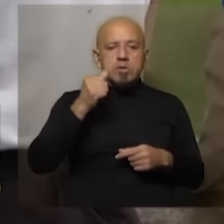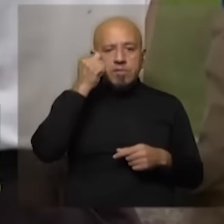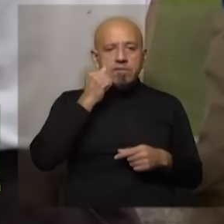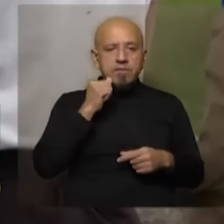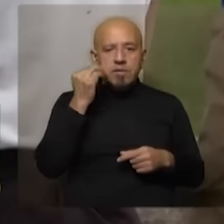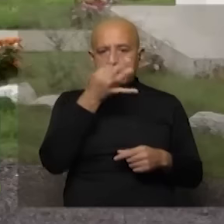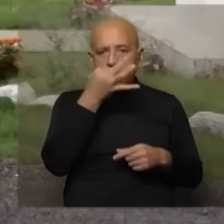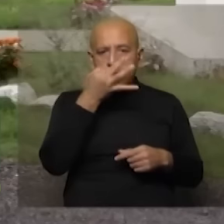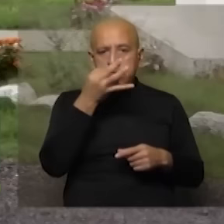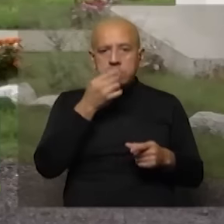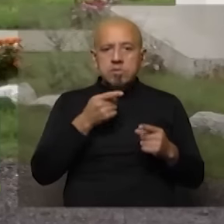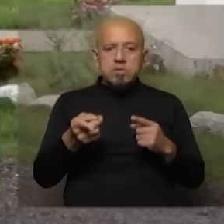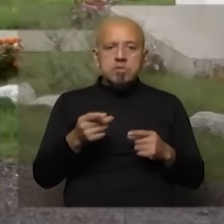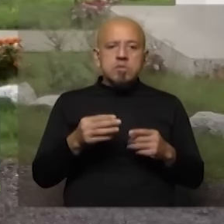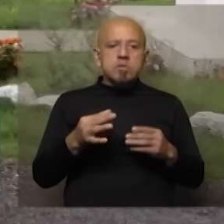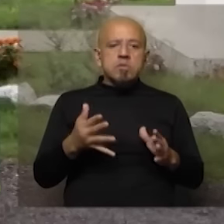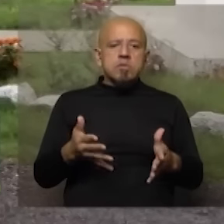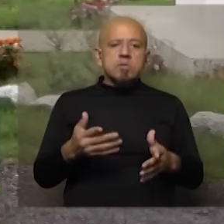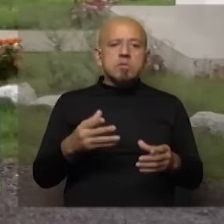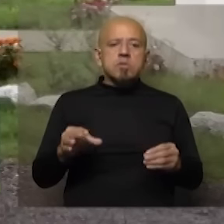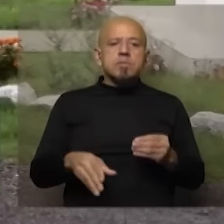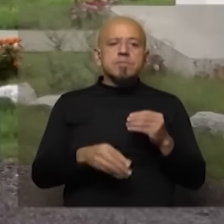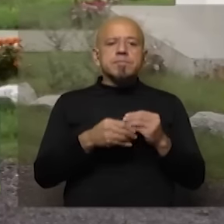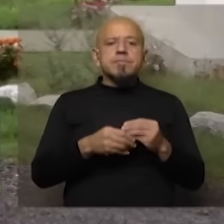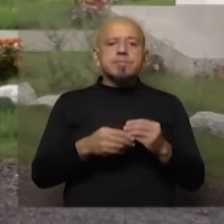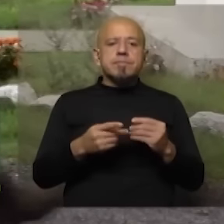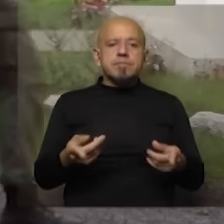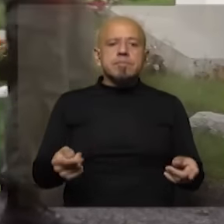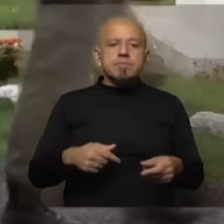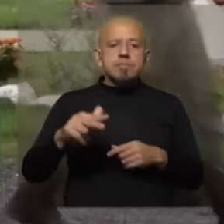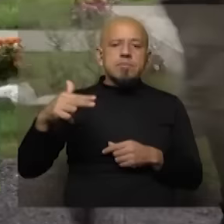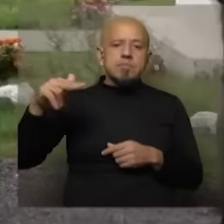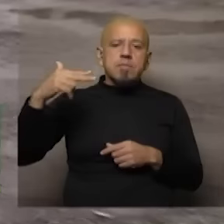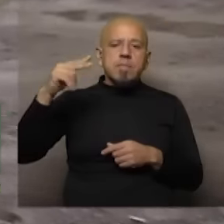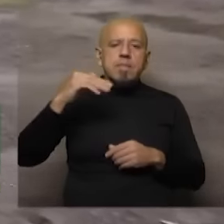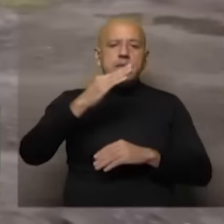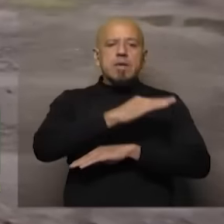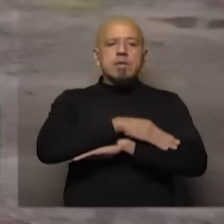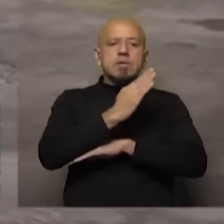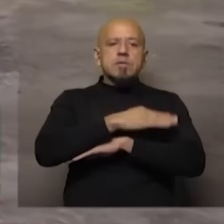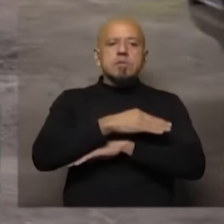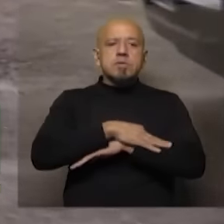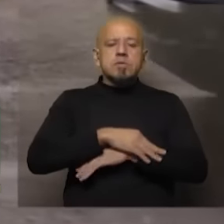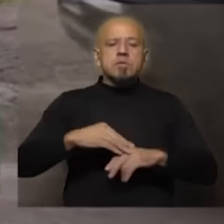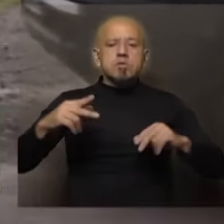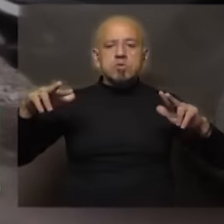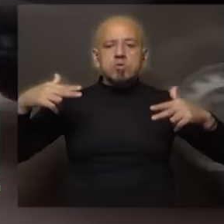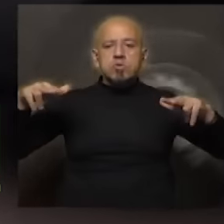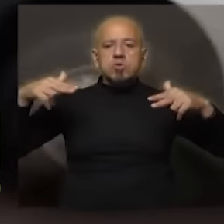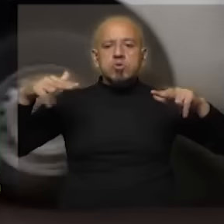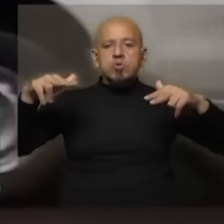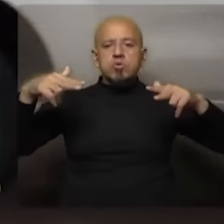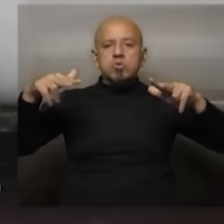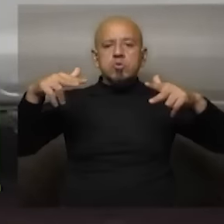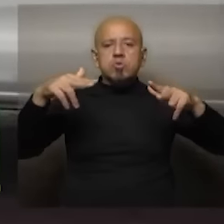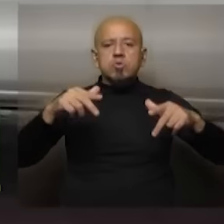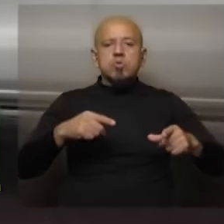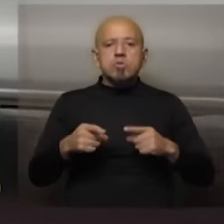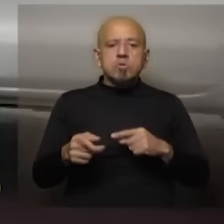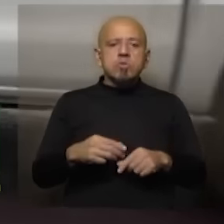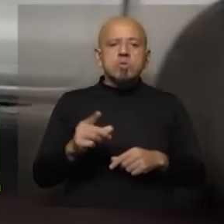autoridades, esta presencia se complementará próximamente con helicópteros, camiones y drones. Los efectivos son los primeros que se suman a los